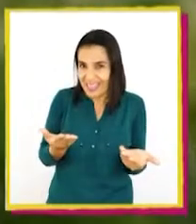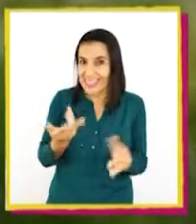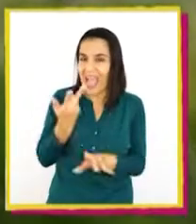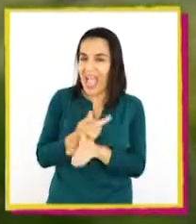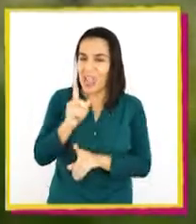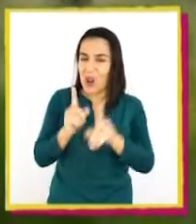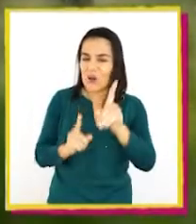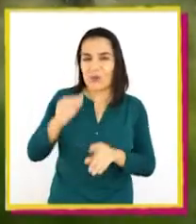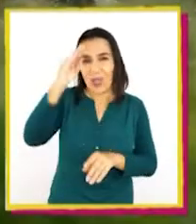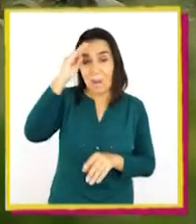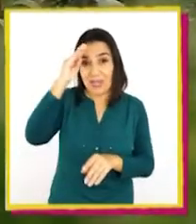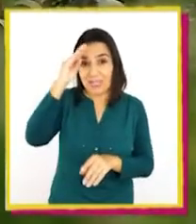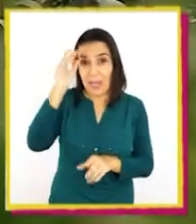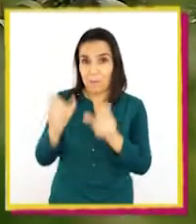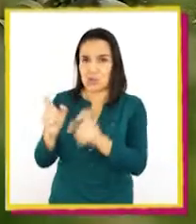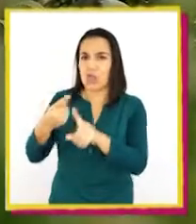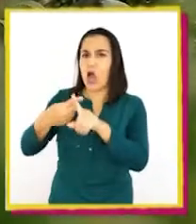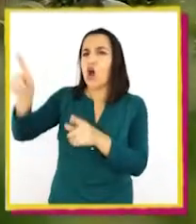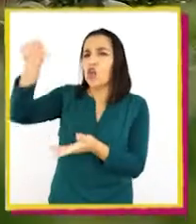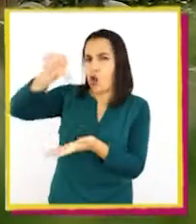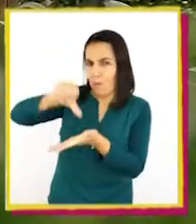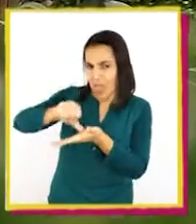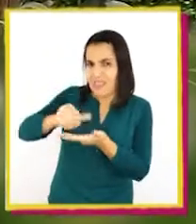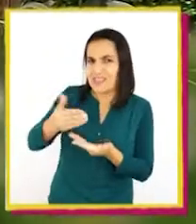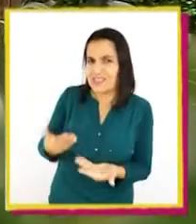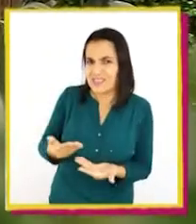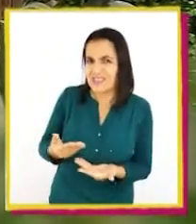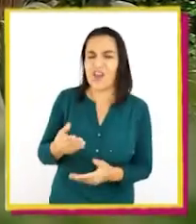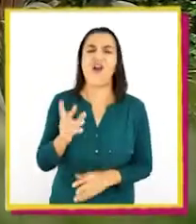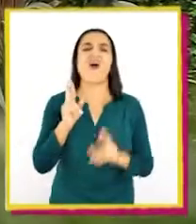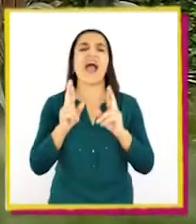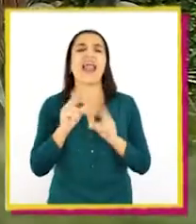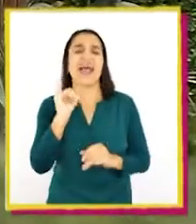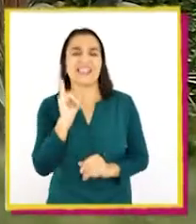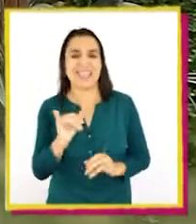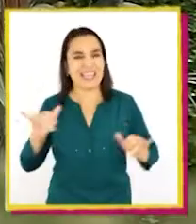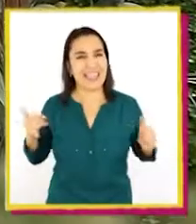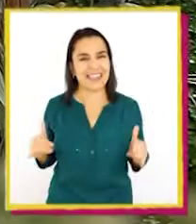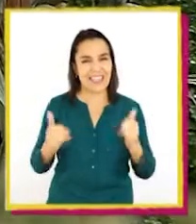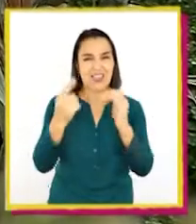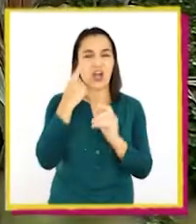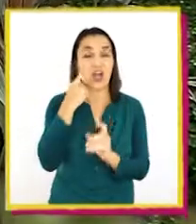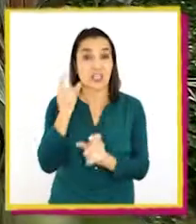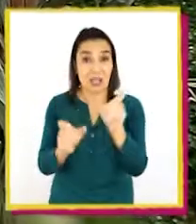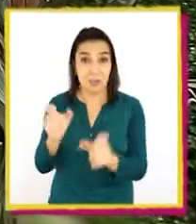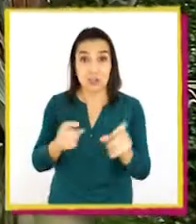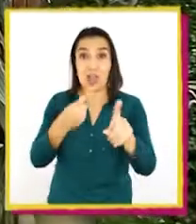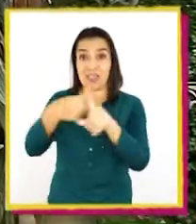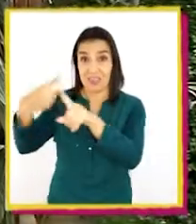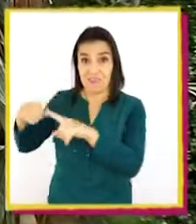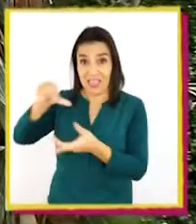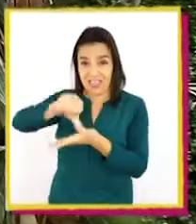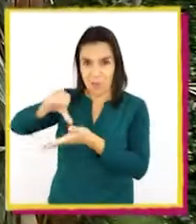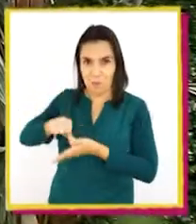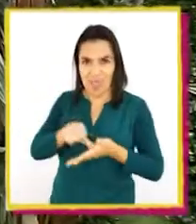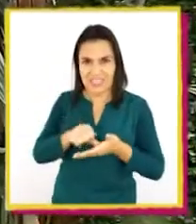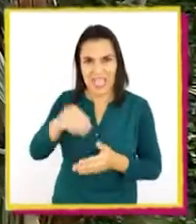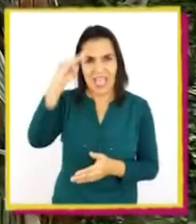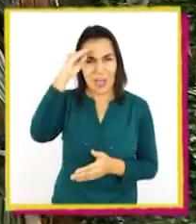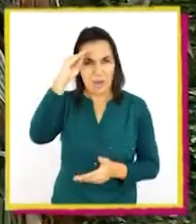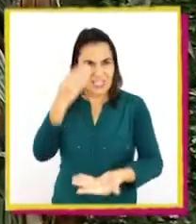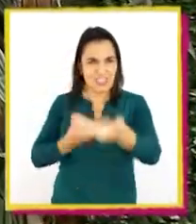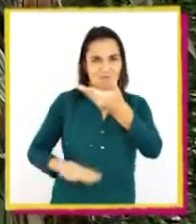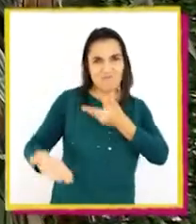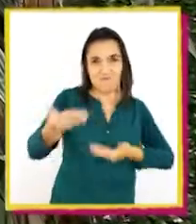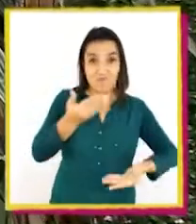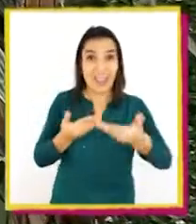¿Han tenido alguna experiencia con alguien de otro país? Espero que sí. Es muy entretenido conocer gente de otras partes e intercambiar